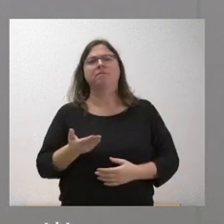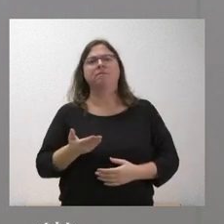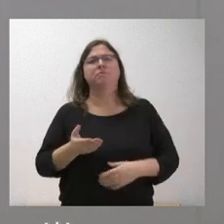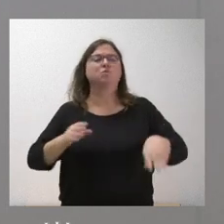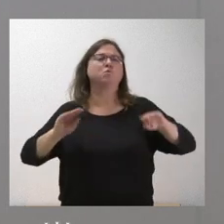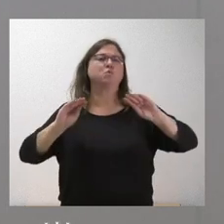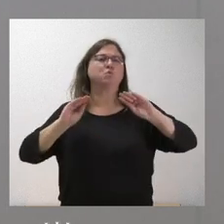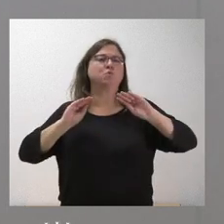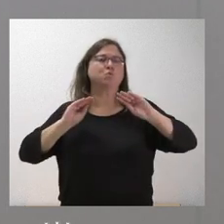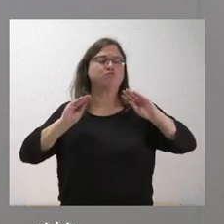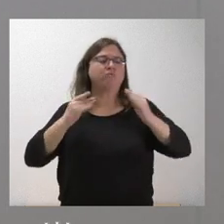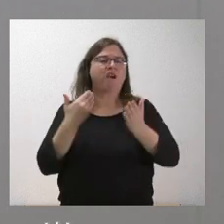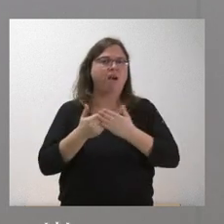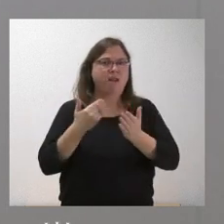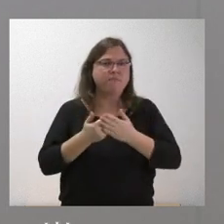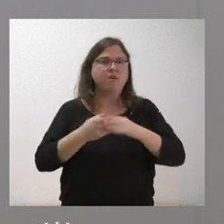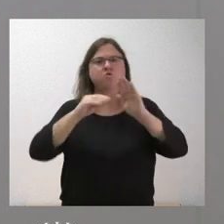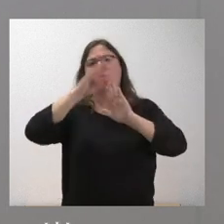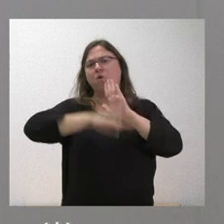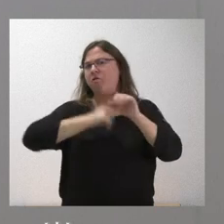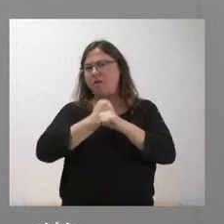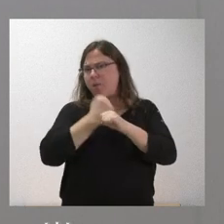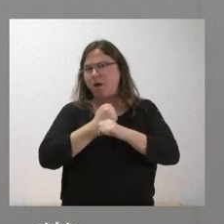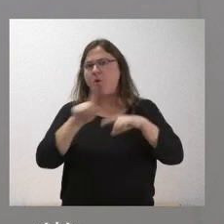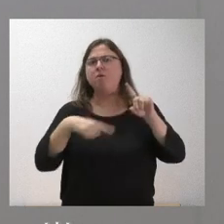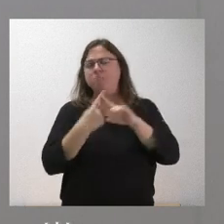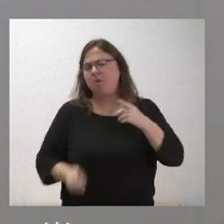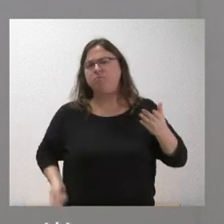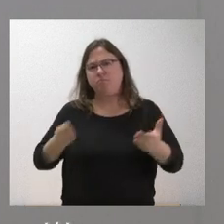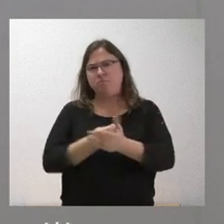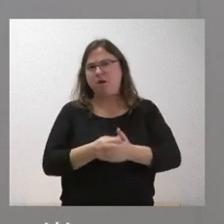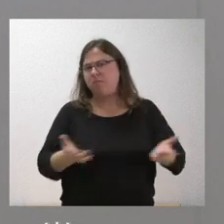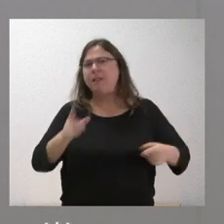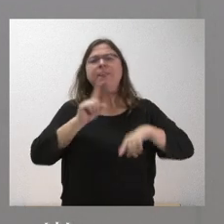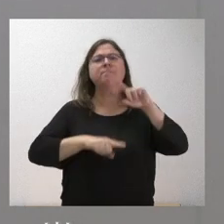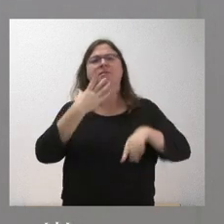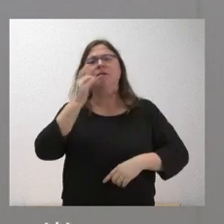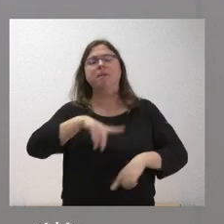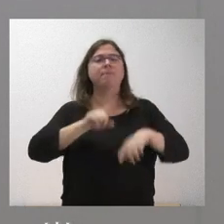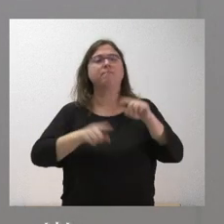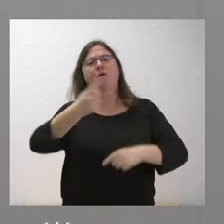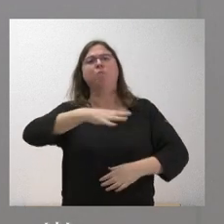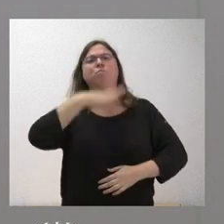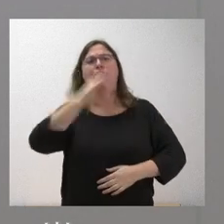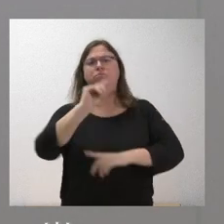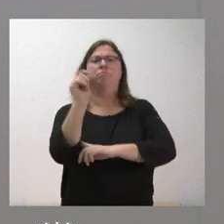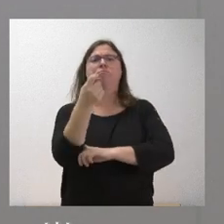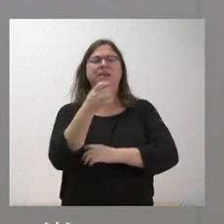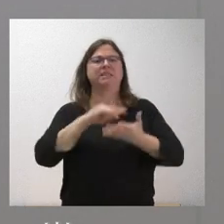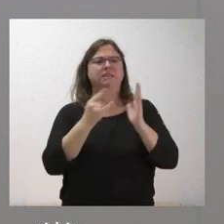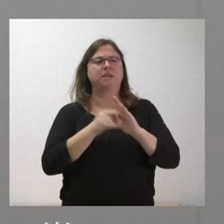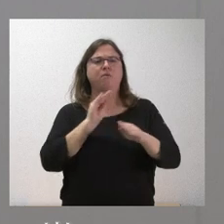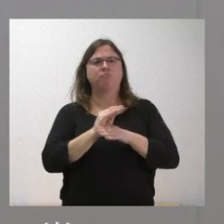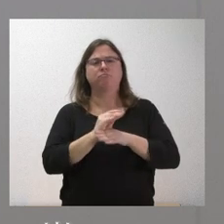sus garantías sus condiciones de trabajo y sus retribuciones y esto depende en parte de que seamos capaces de alcanzar un buen sistema de